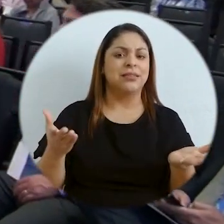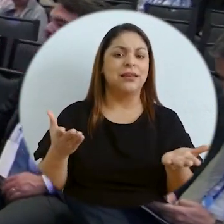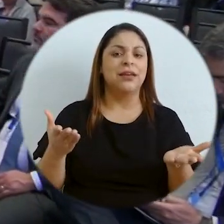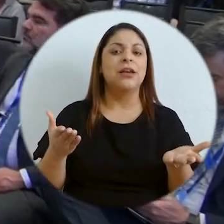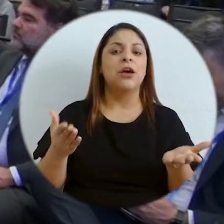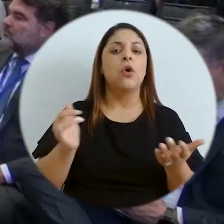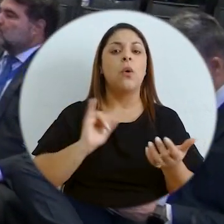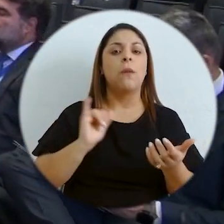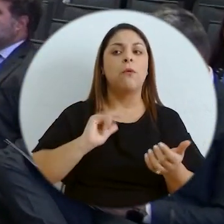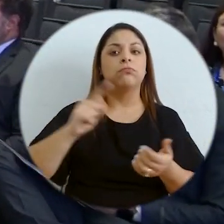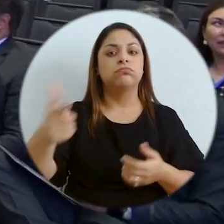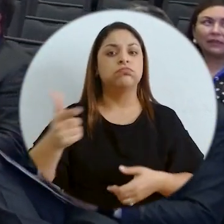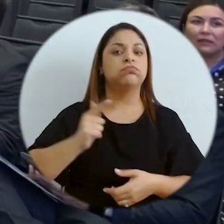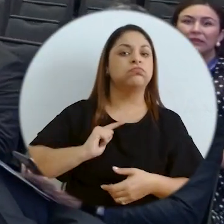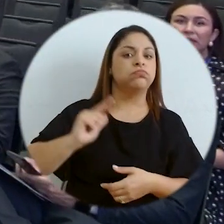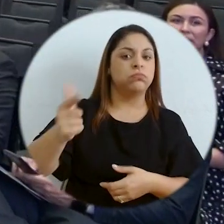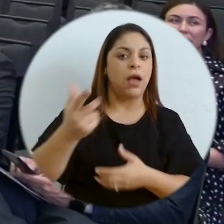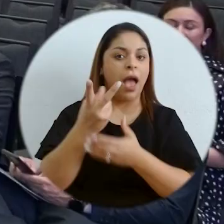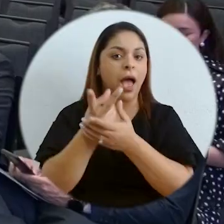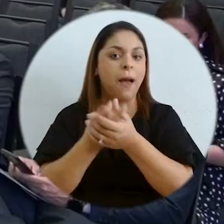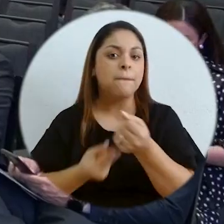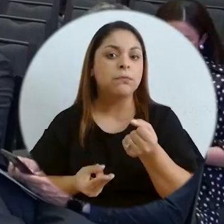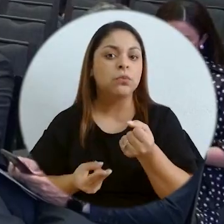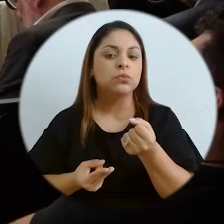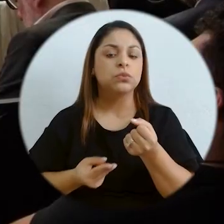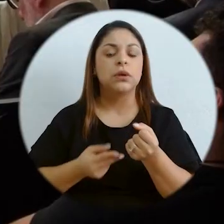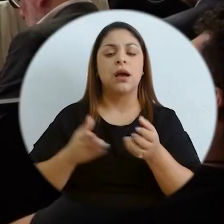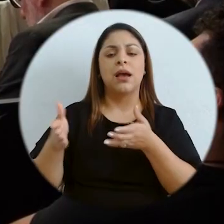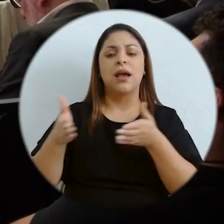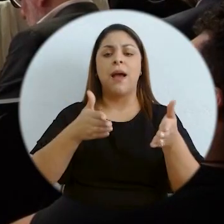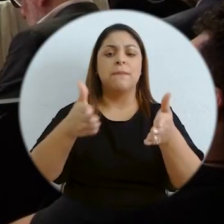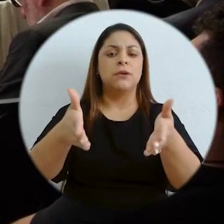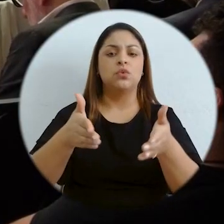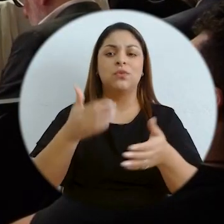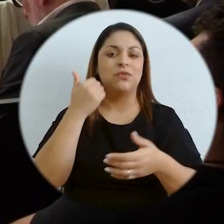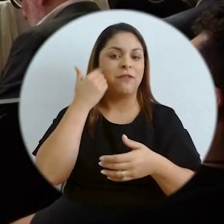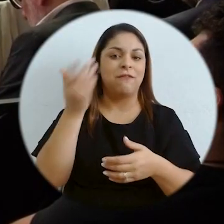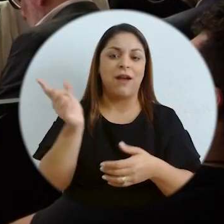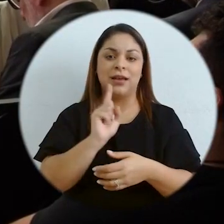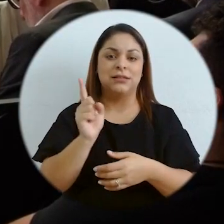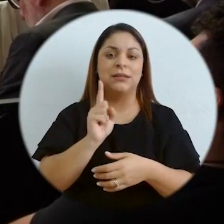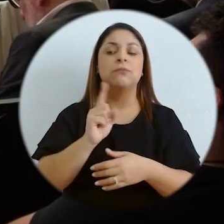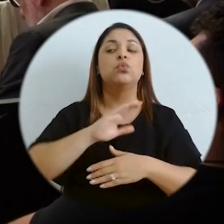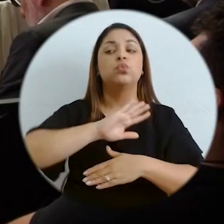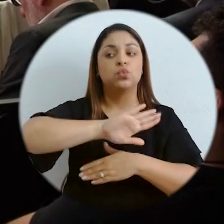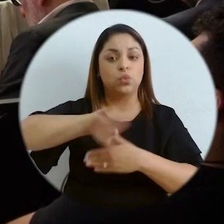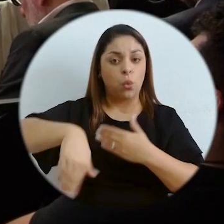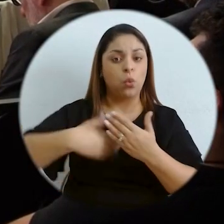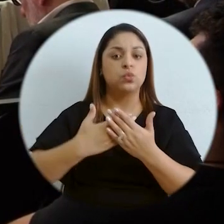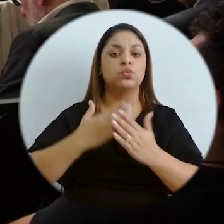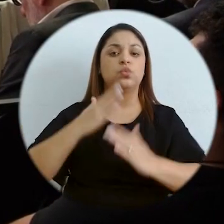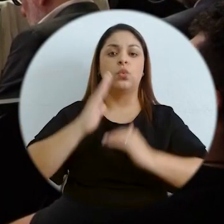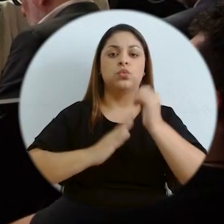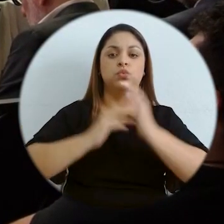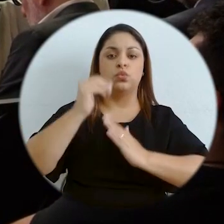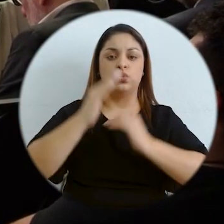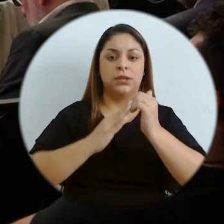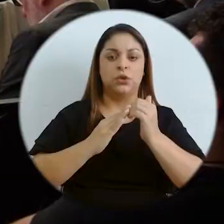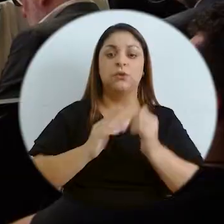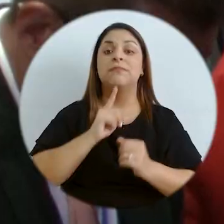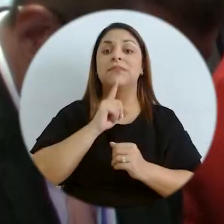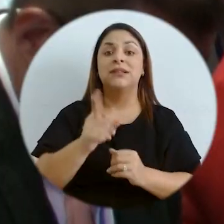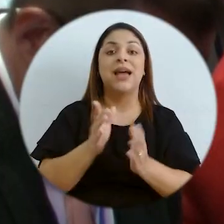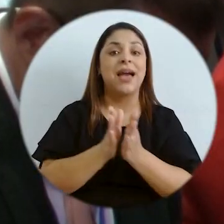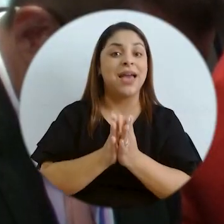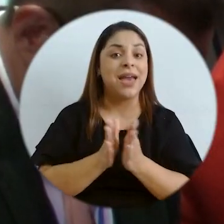bueno, es un camino, es verdad que no es fácil, pero lo estamos construyendo todos y en general, lo que puedo